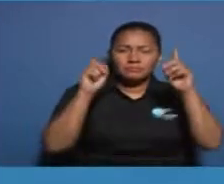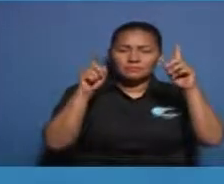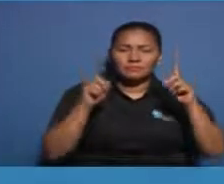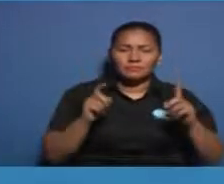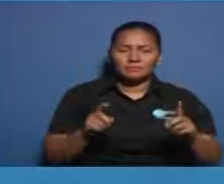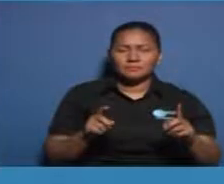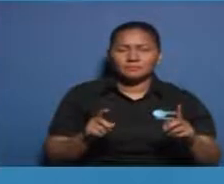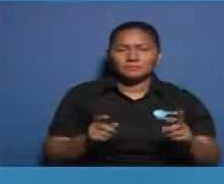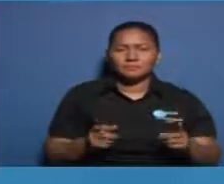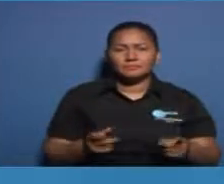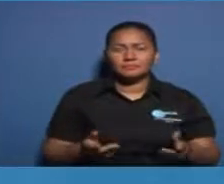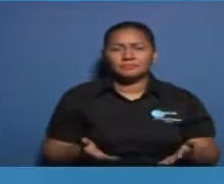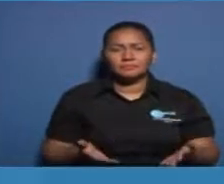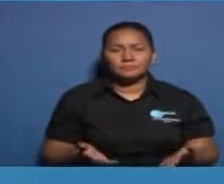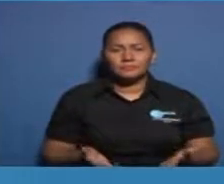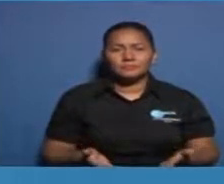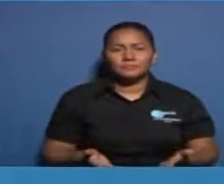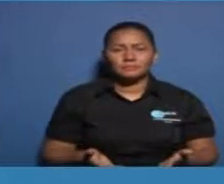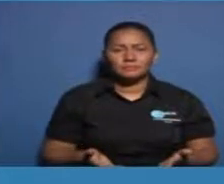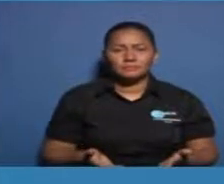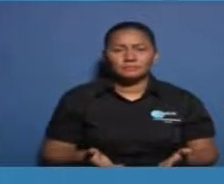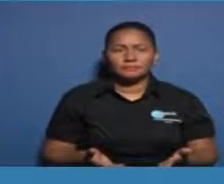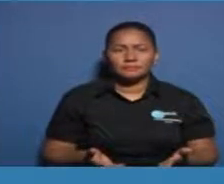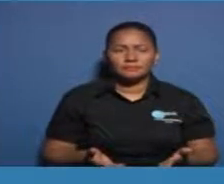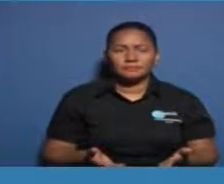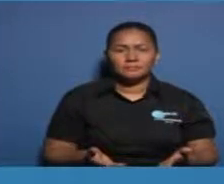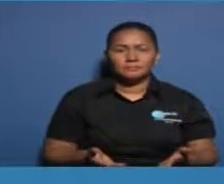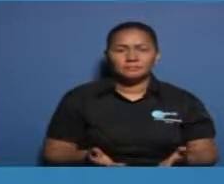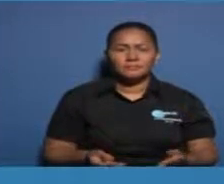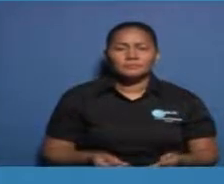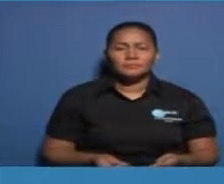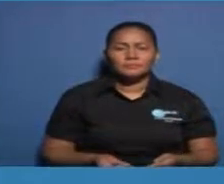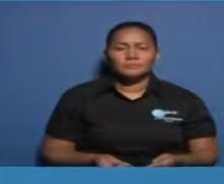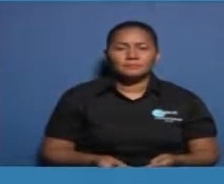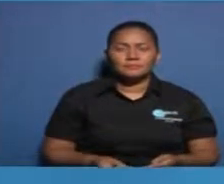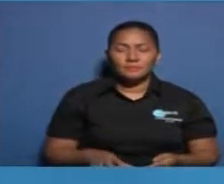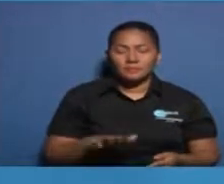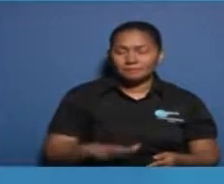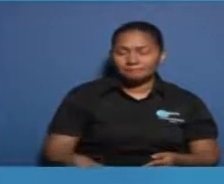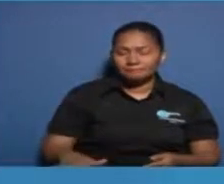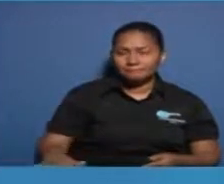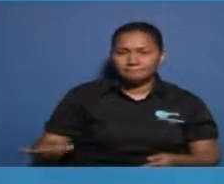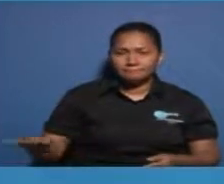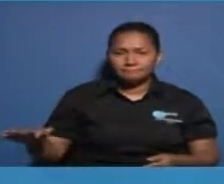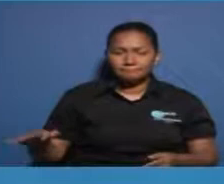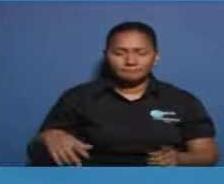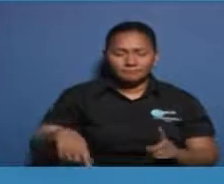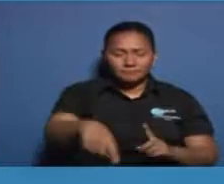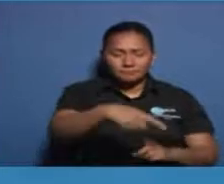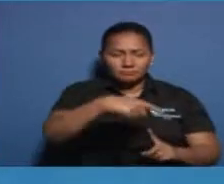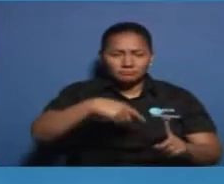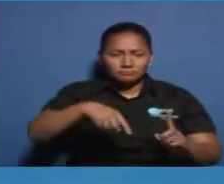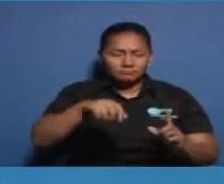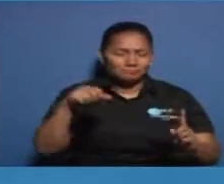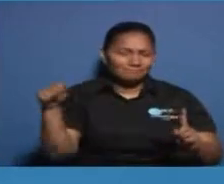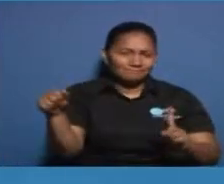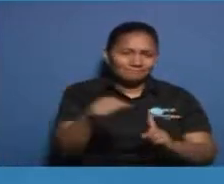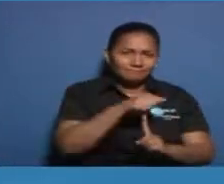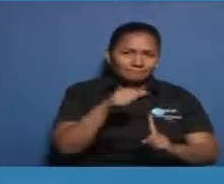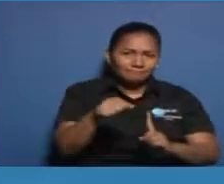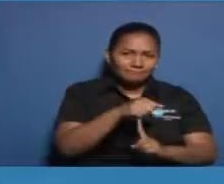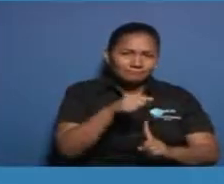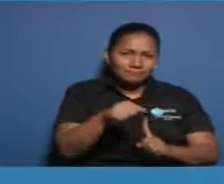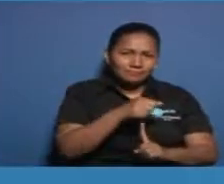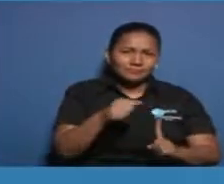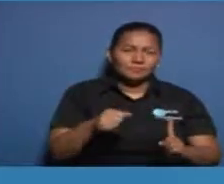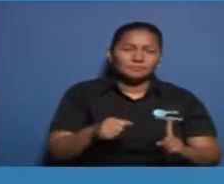que ojo viene de arrastre porque cuando tú tienes niños y niñas en un entorno de violencia vuelvo al punto